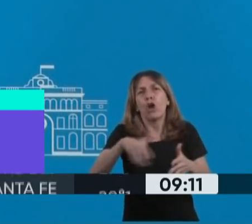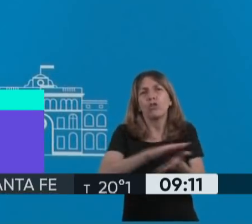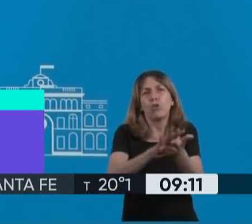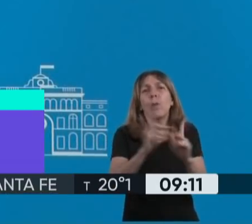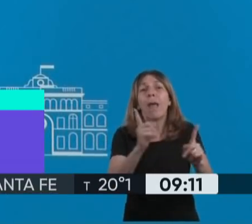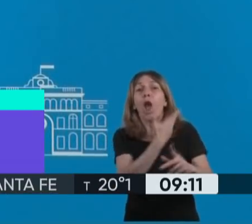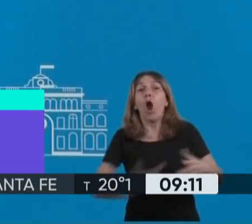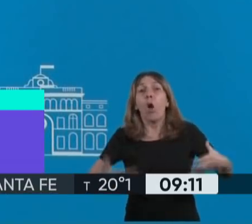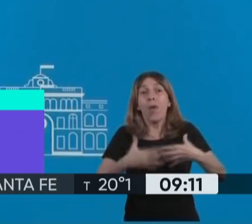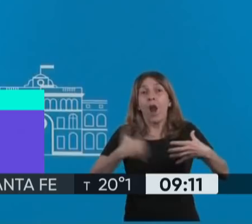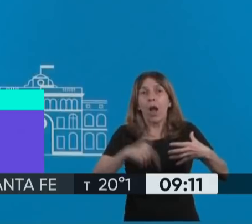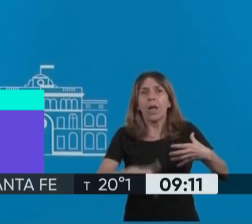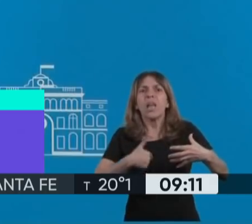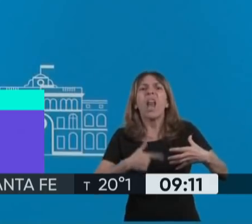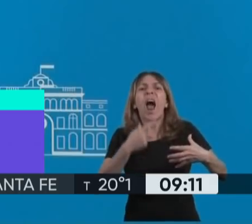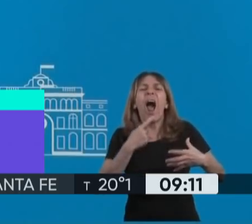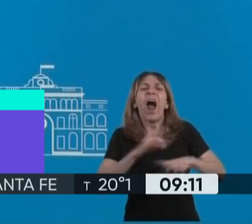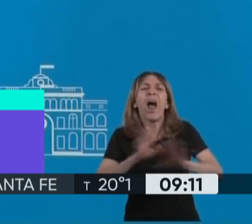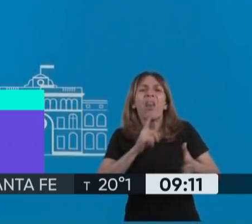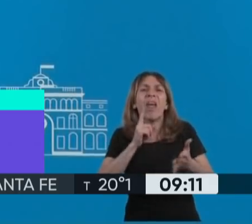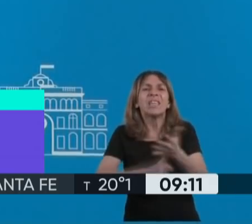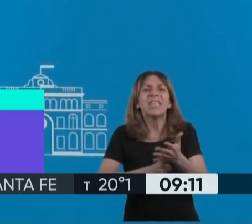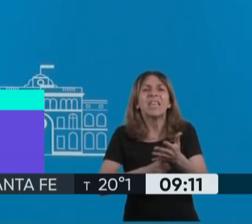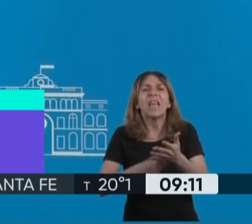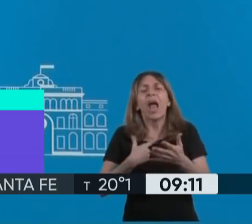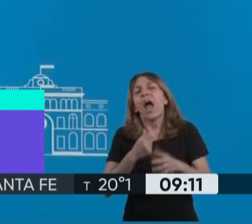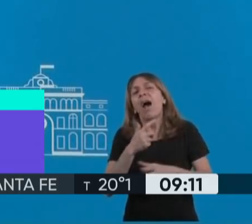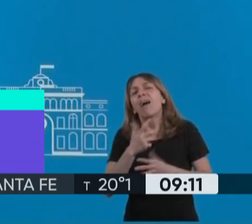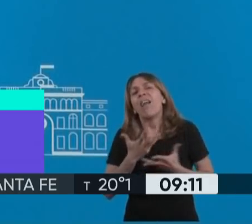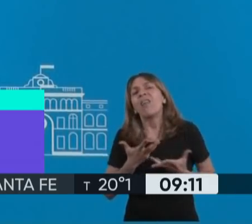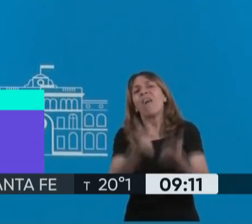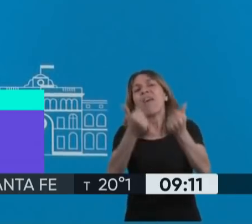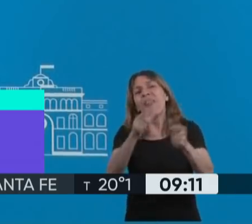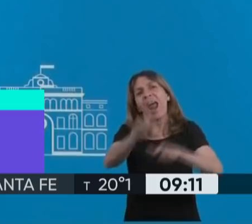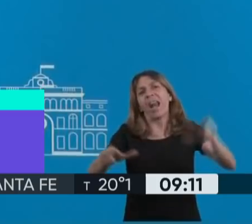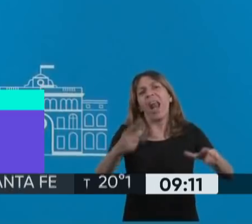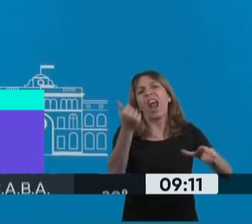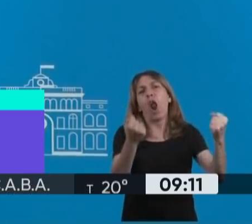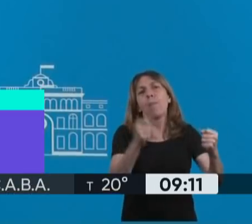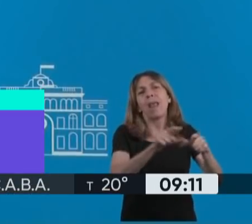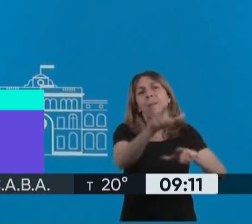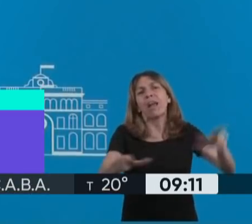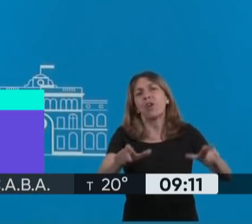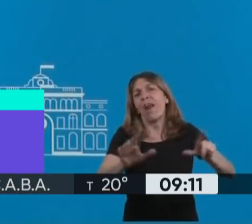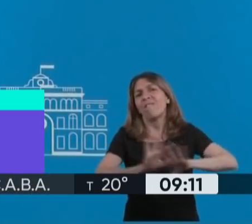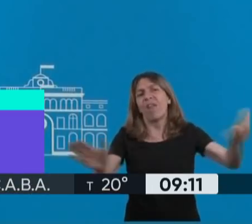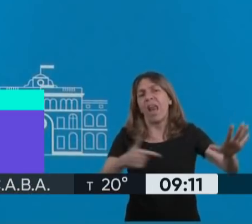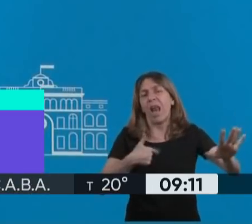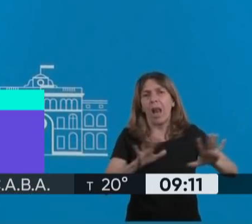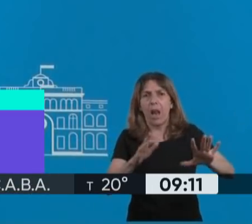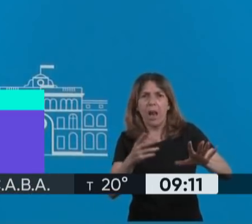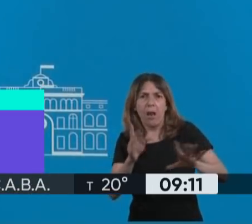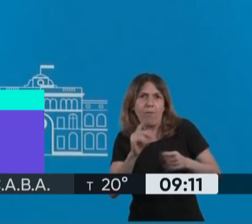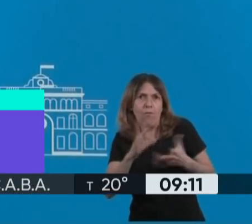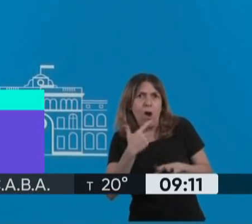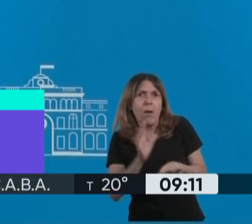está dispuesto a dar un paso atrás con respecto a la defensa de no llevar adelante, como dijo ayer el presidente de la Nación, la palabra ajuste está